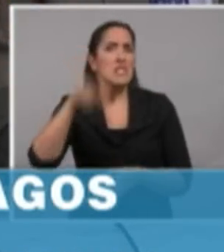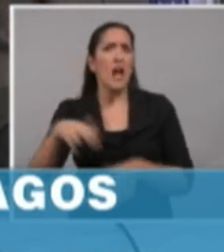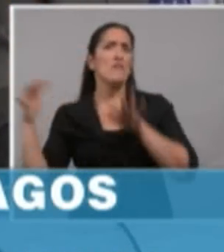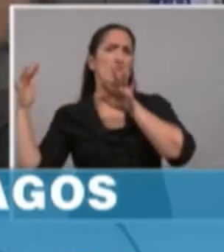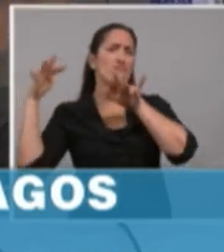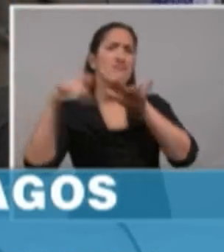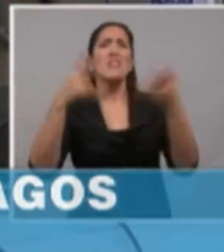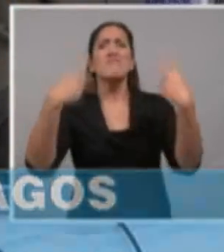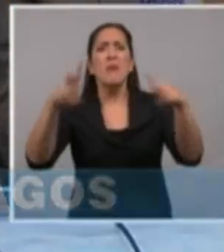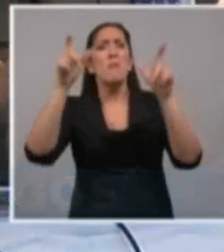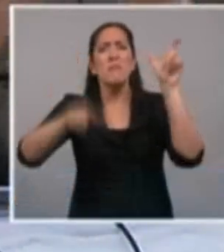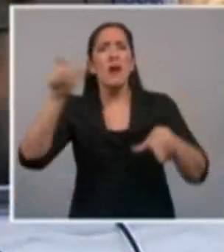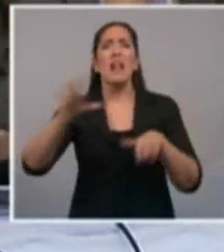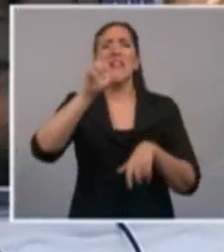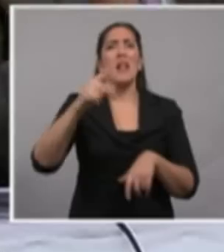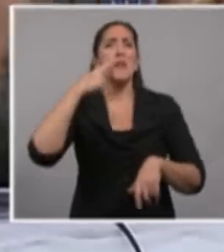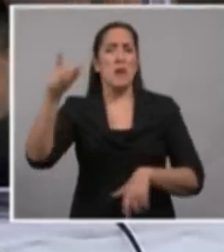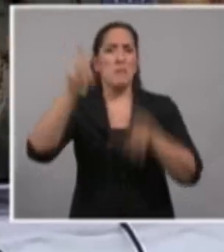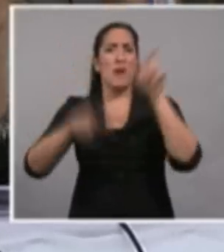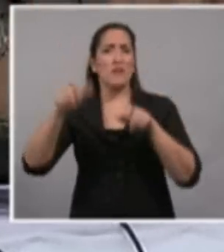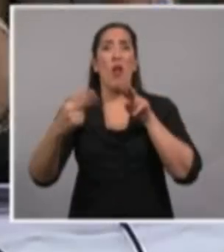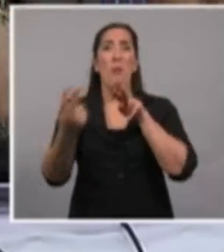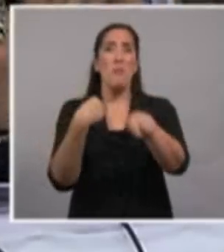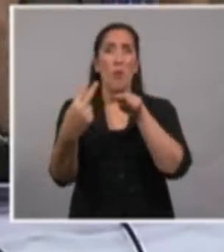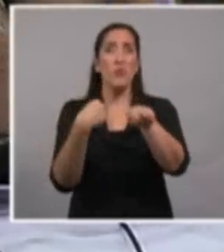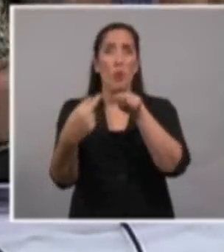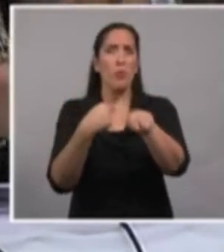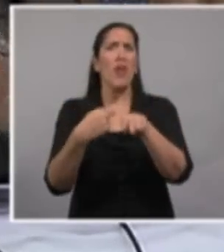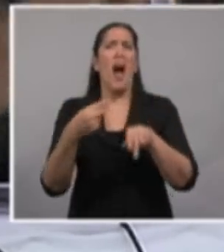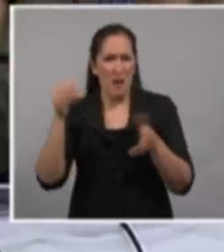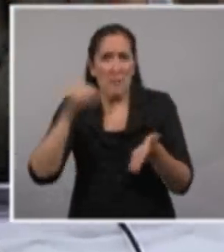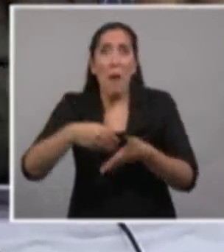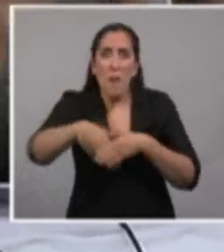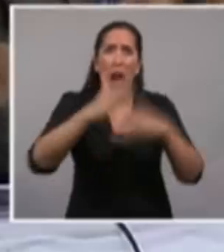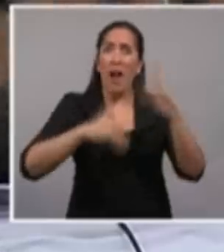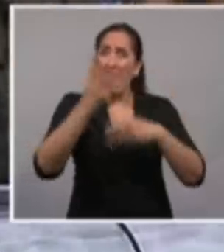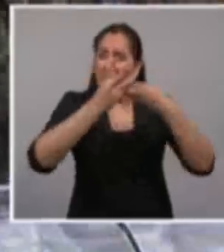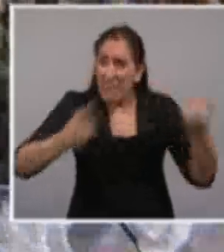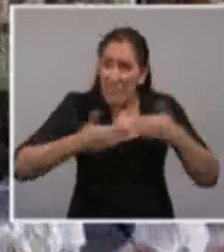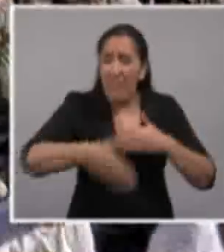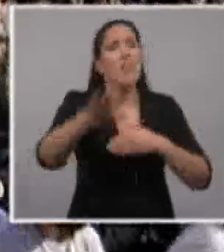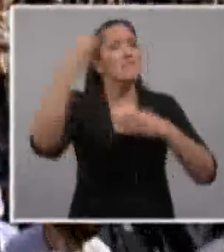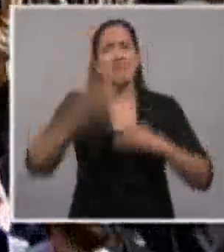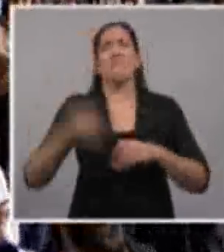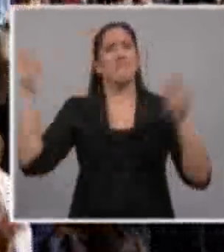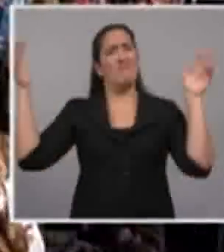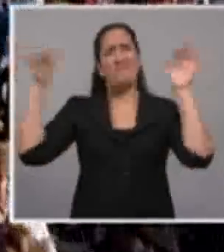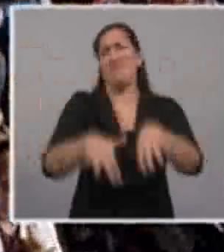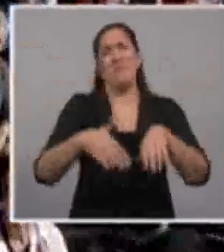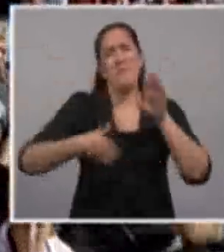30,000 personas esta autovía, la van a recorrer muchos más argentinos y